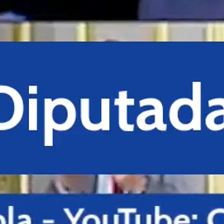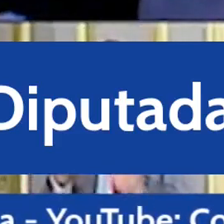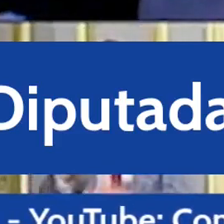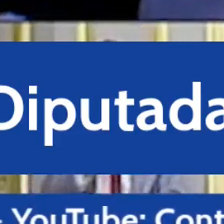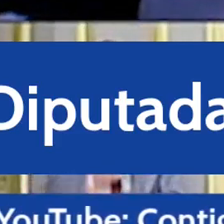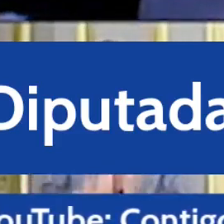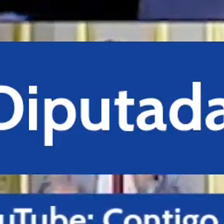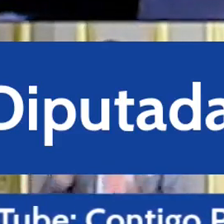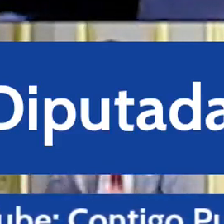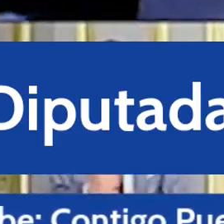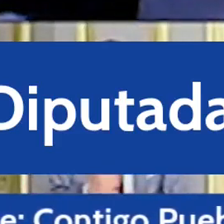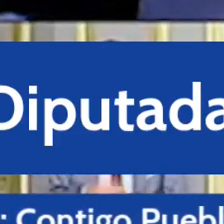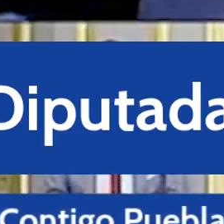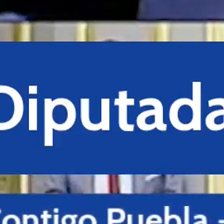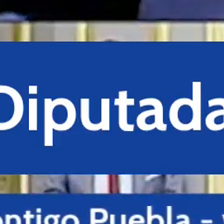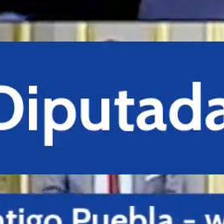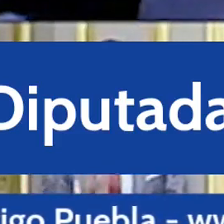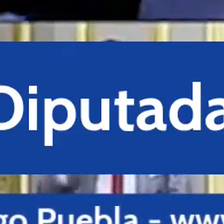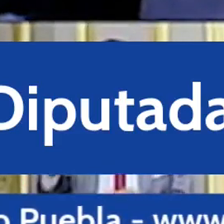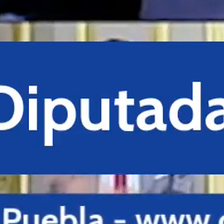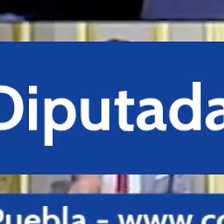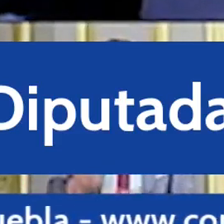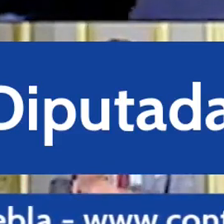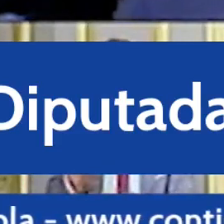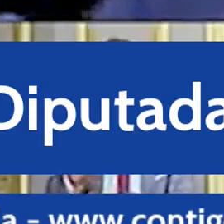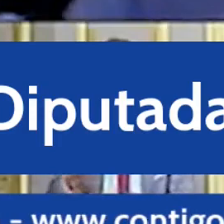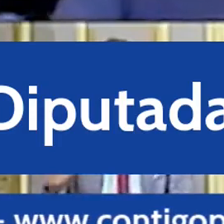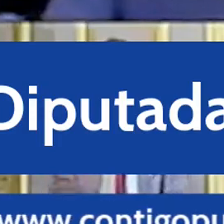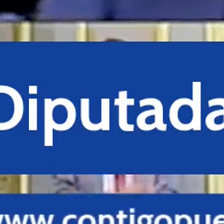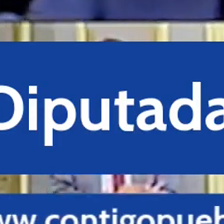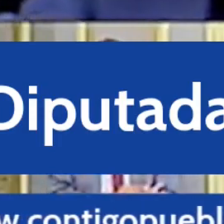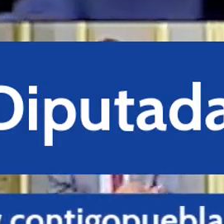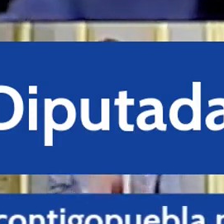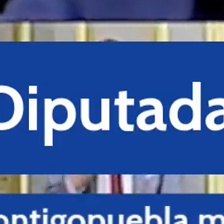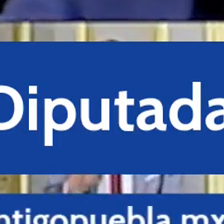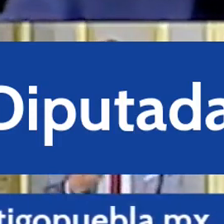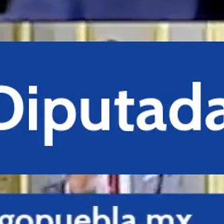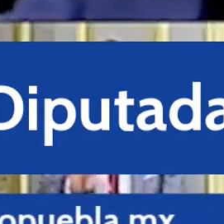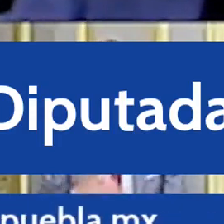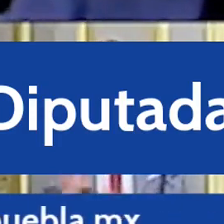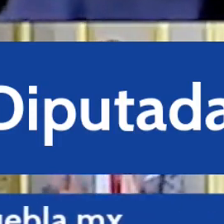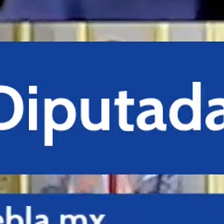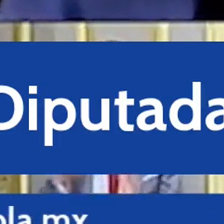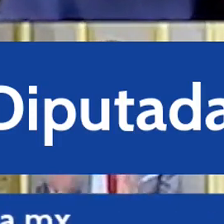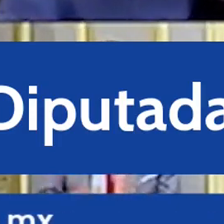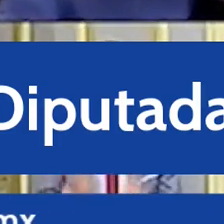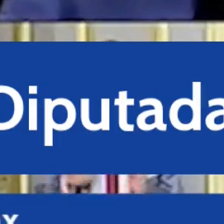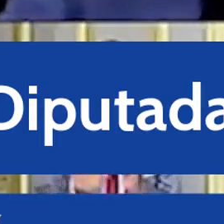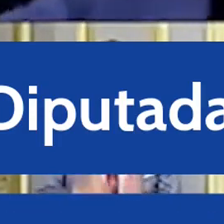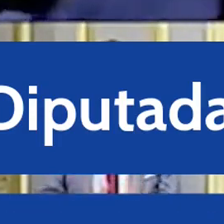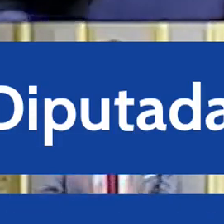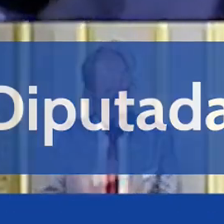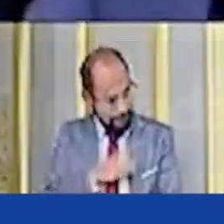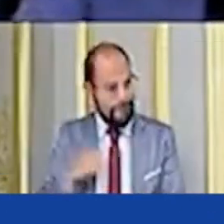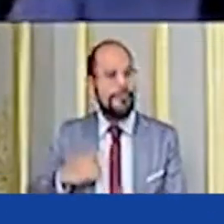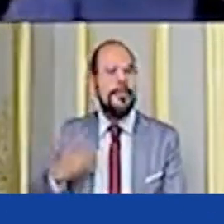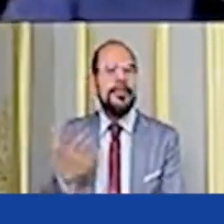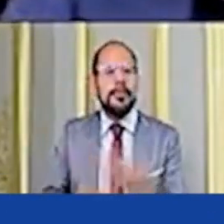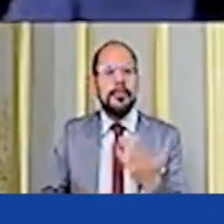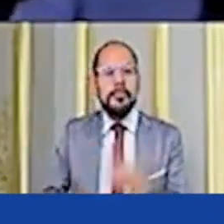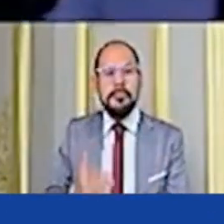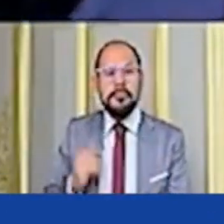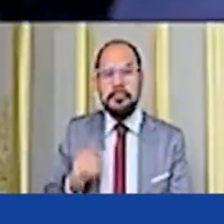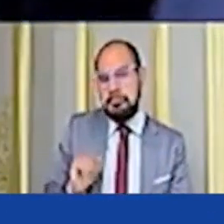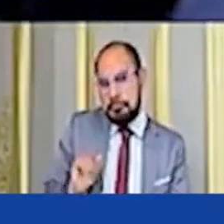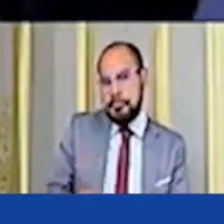sociedad, en toda nuestra entidad, que lo que ha pasado no se va a permitir que pase nunca más. La